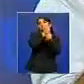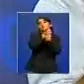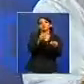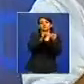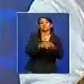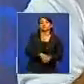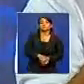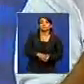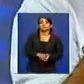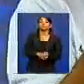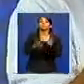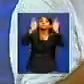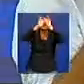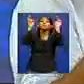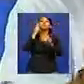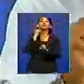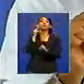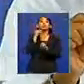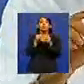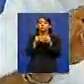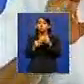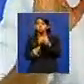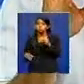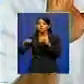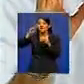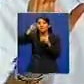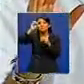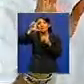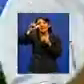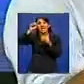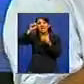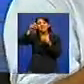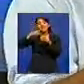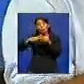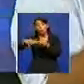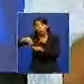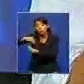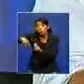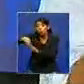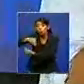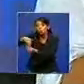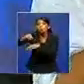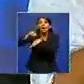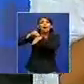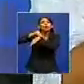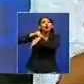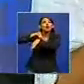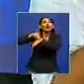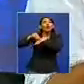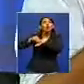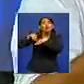tiene un subproducto que se llama melaza y de ahí se genera alcohol. Esta industria es completamente distinta. Es una cadena productiva